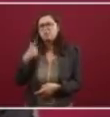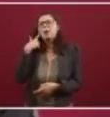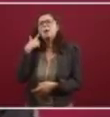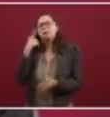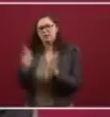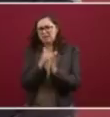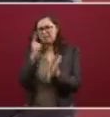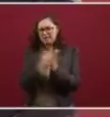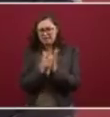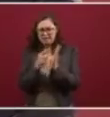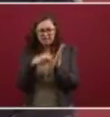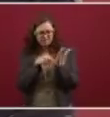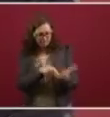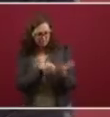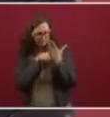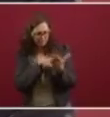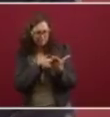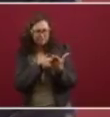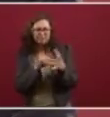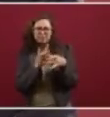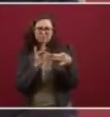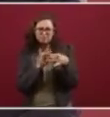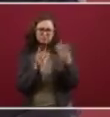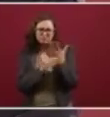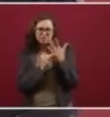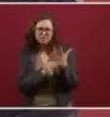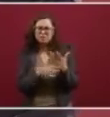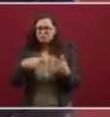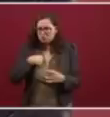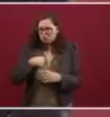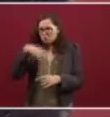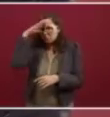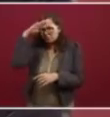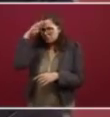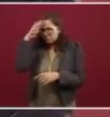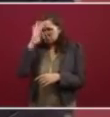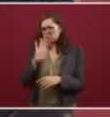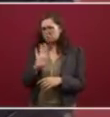ley. Según mi criterio, no existe